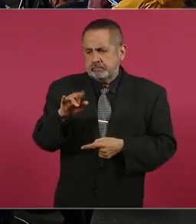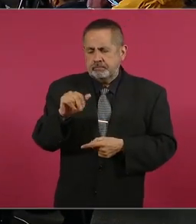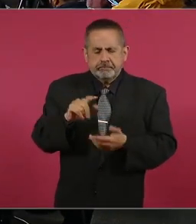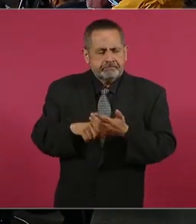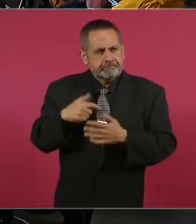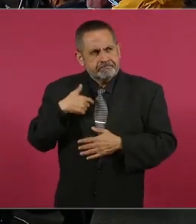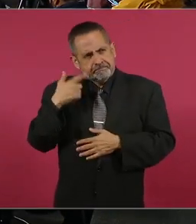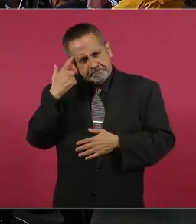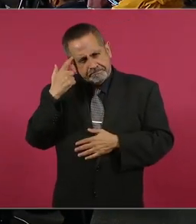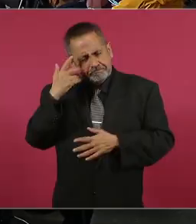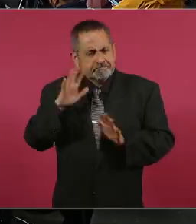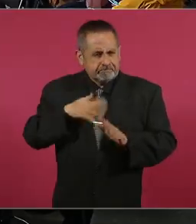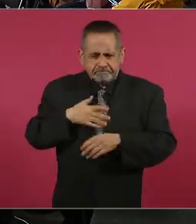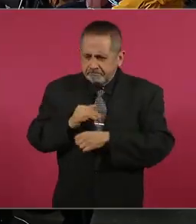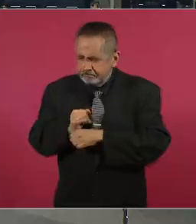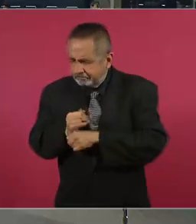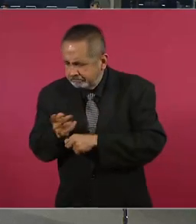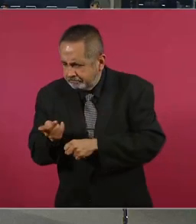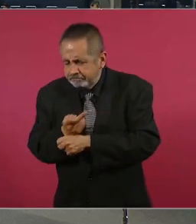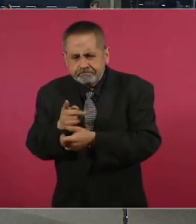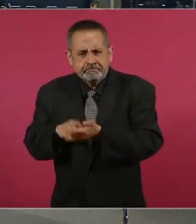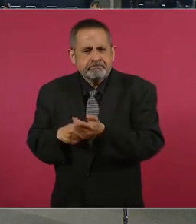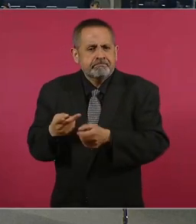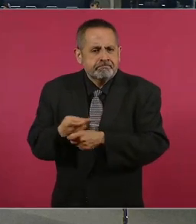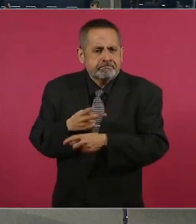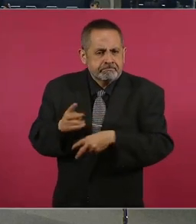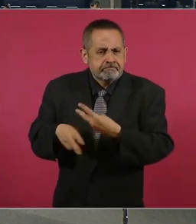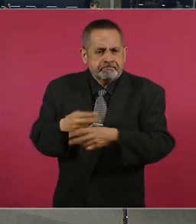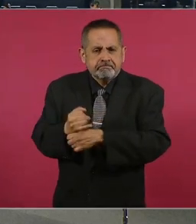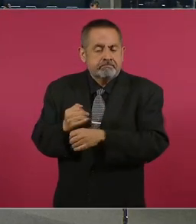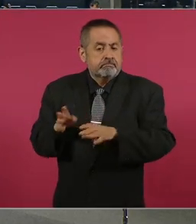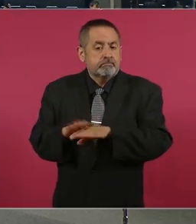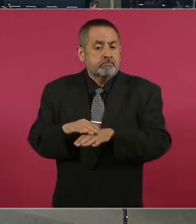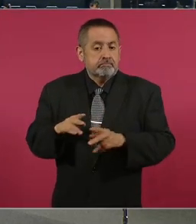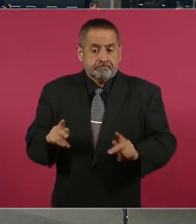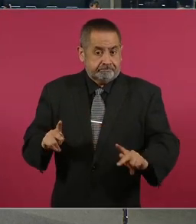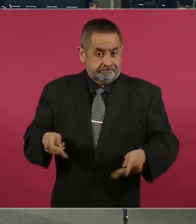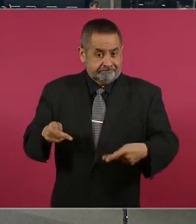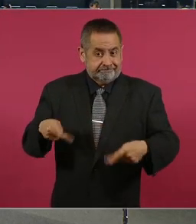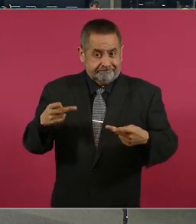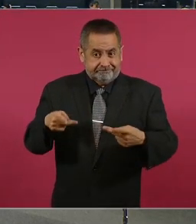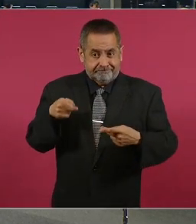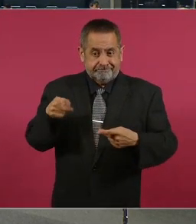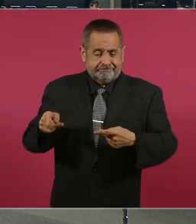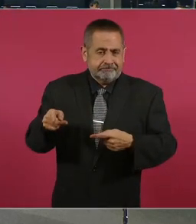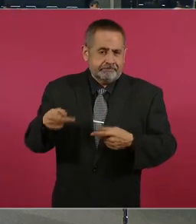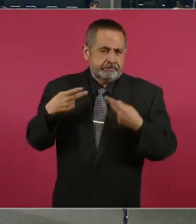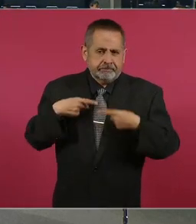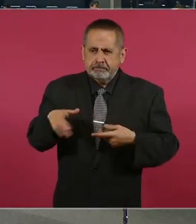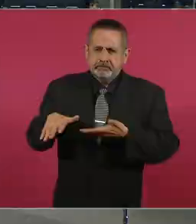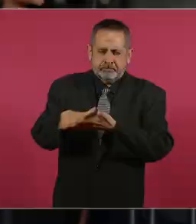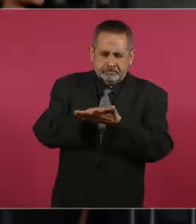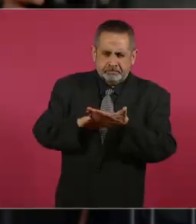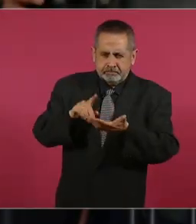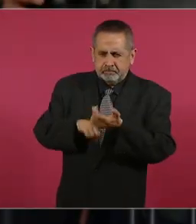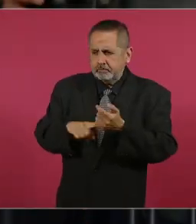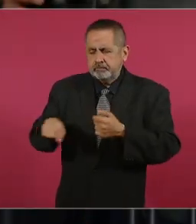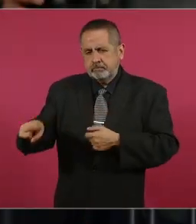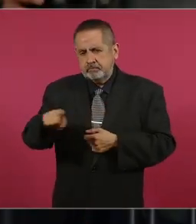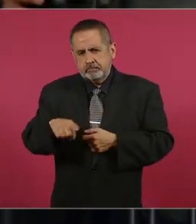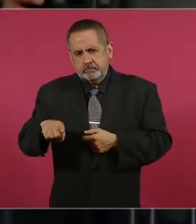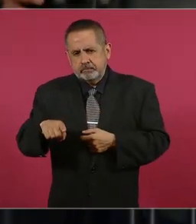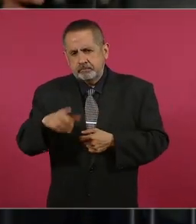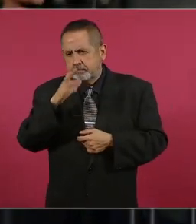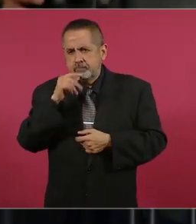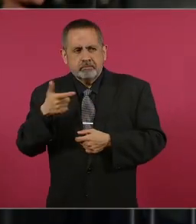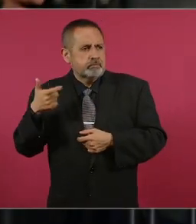a preguntar, a investigar sobre qué se había hecho al respecto, porque el comercio de la gente de abajo, la gente que no va a pagar a